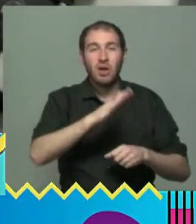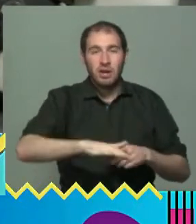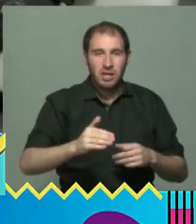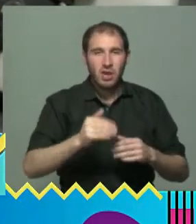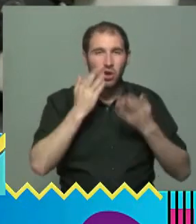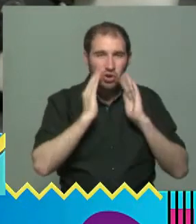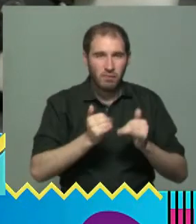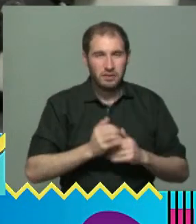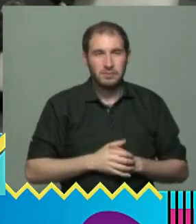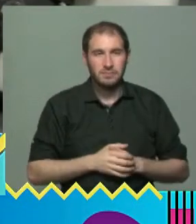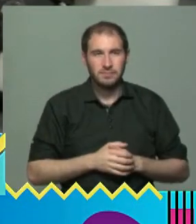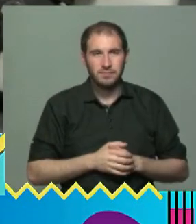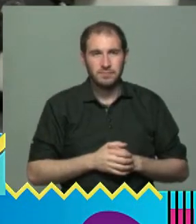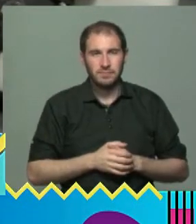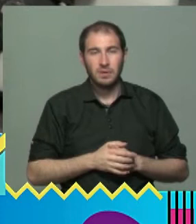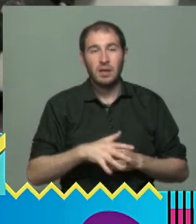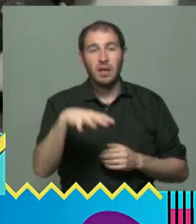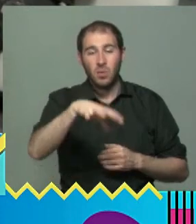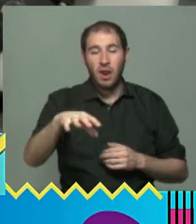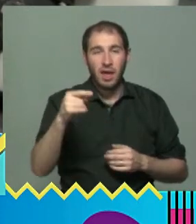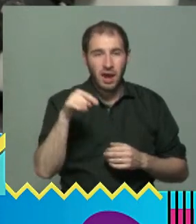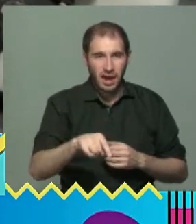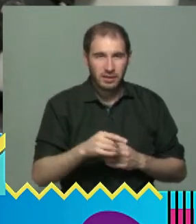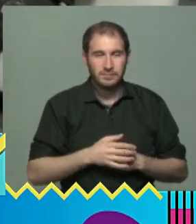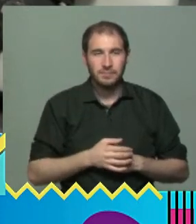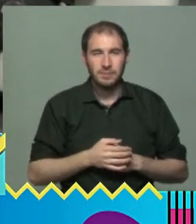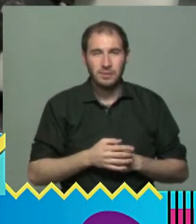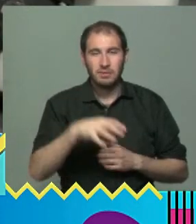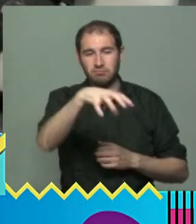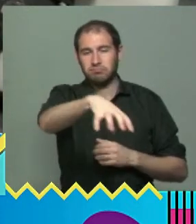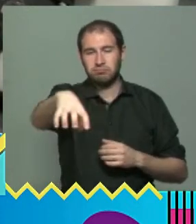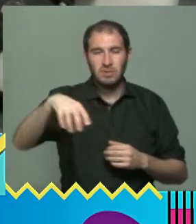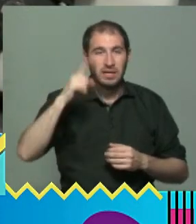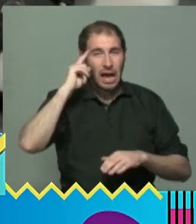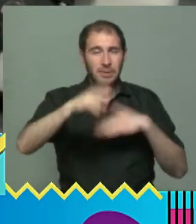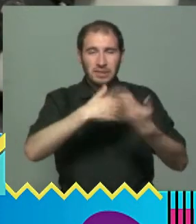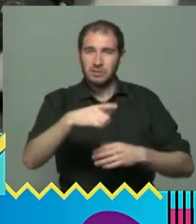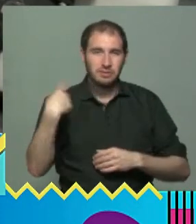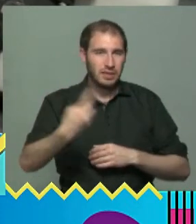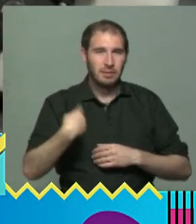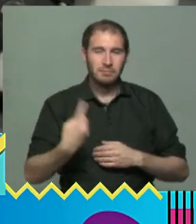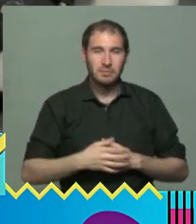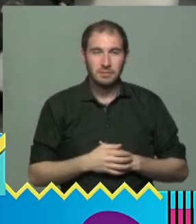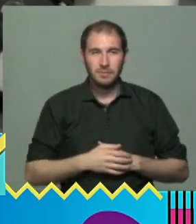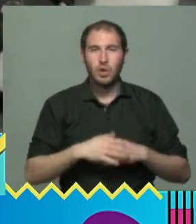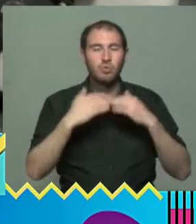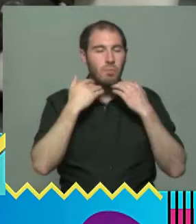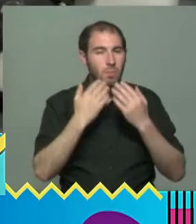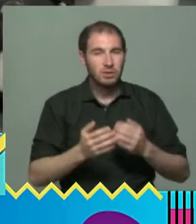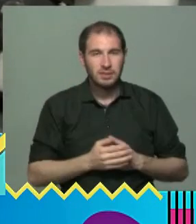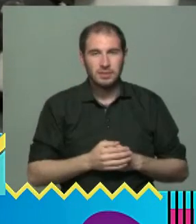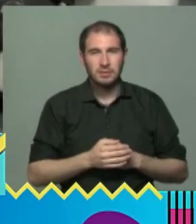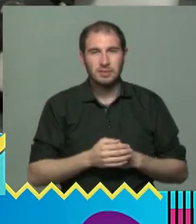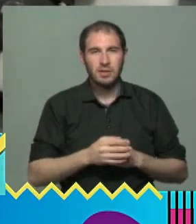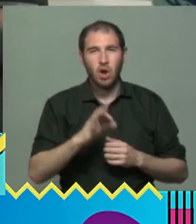y adolescentes. Entonces, en esas instancias se producen territorialmente capacitaciones permanentes. Más allá de que lo que